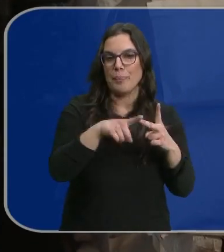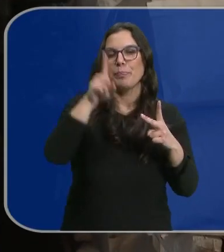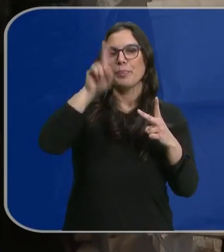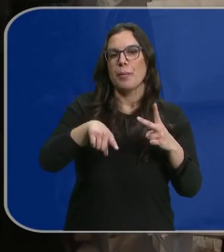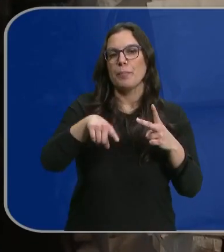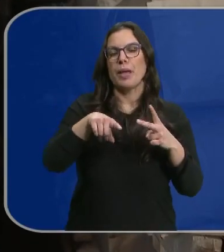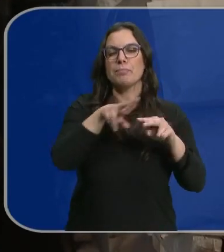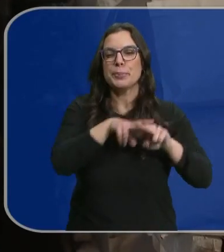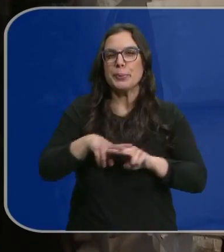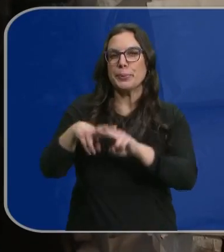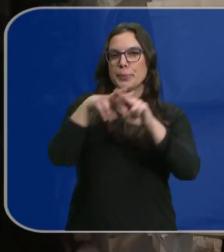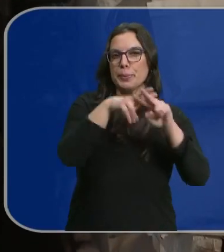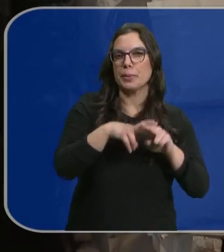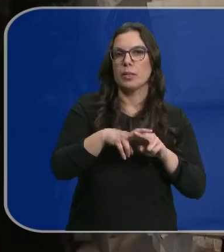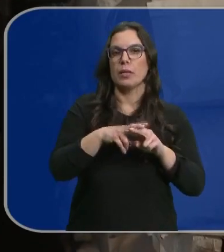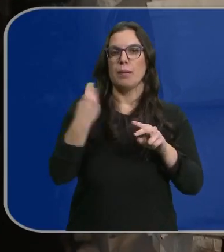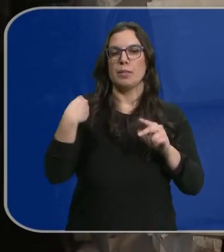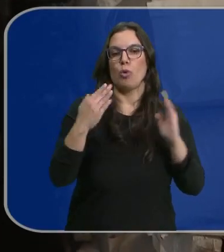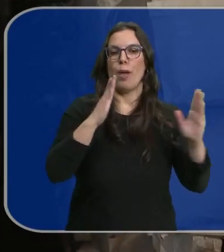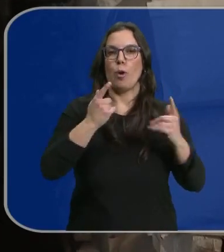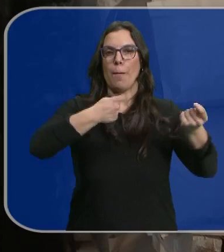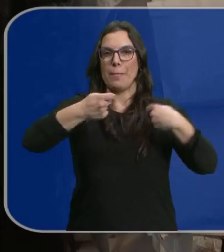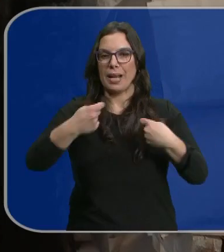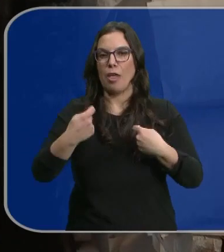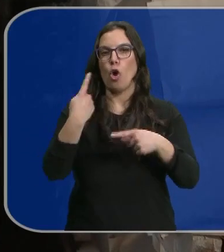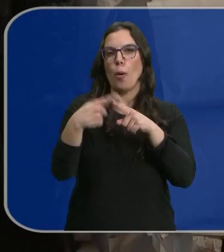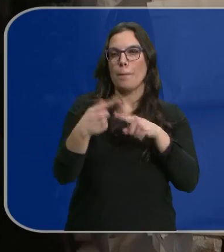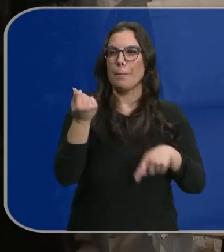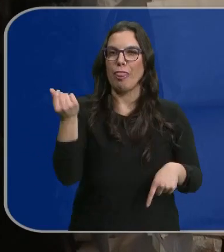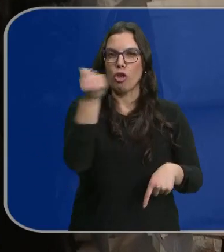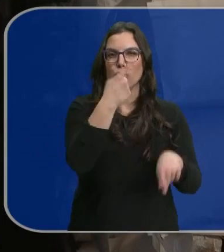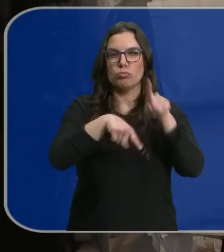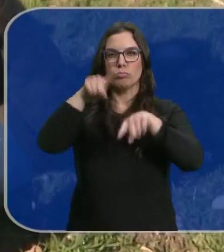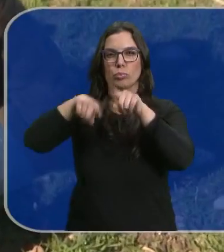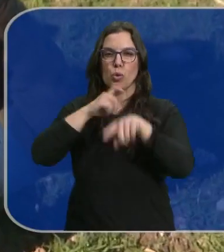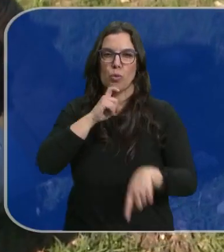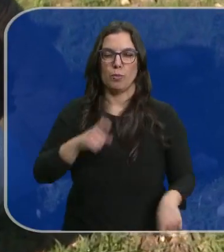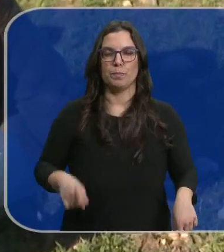buscan analizar cuáles son los ciclos de mercado y las diferencias de precio.